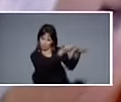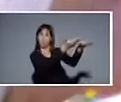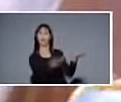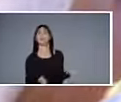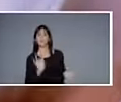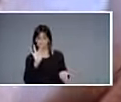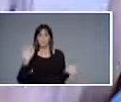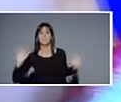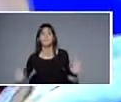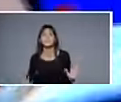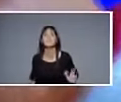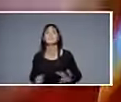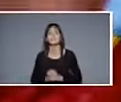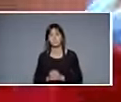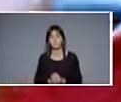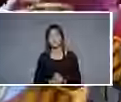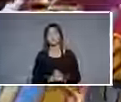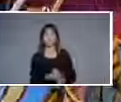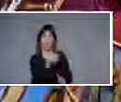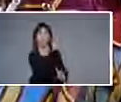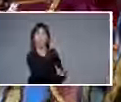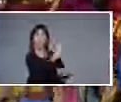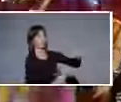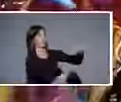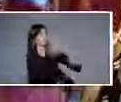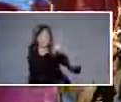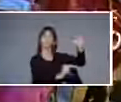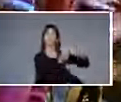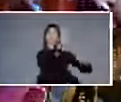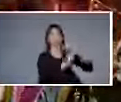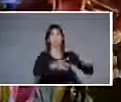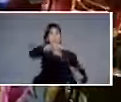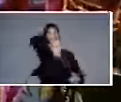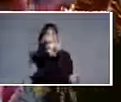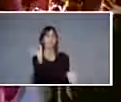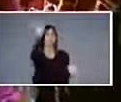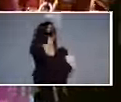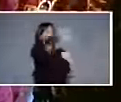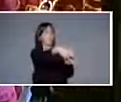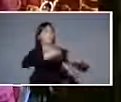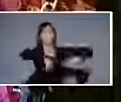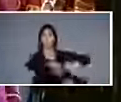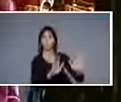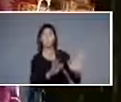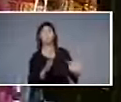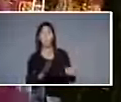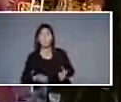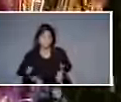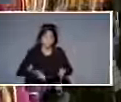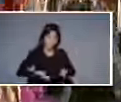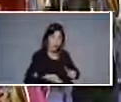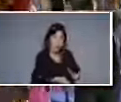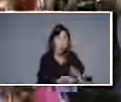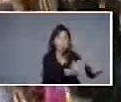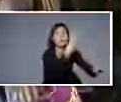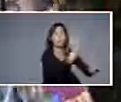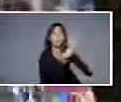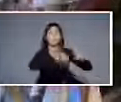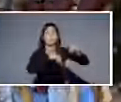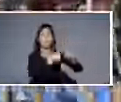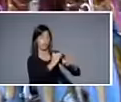refinería. Allí la monta, allí la monta, en cualquier lado, en cualquier lado, de carretilla, de carretilla,